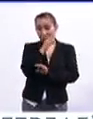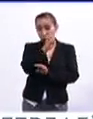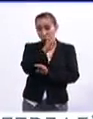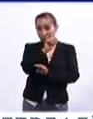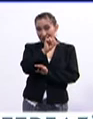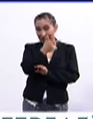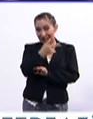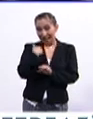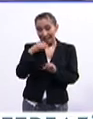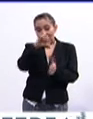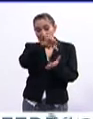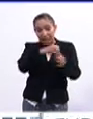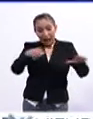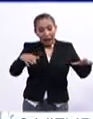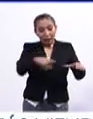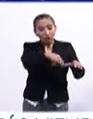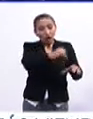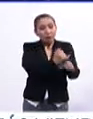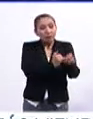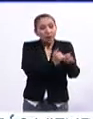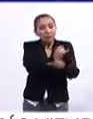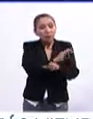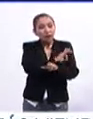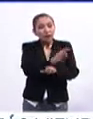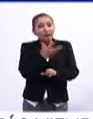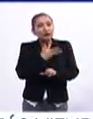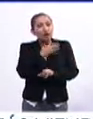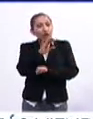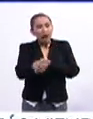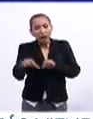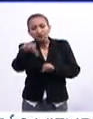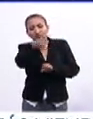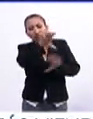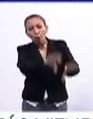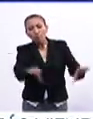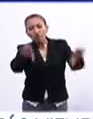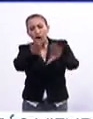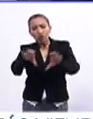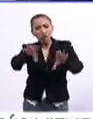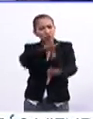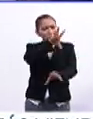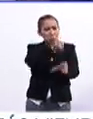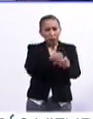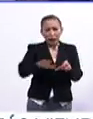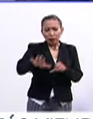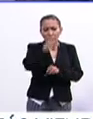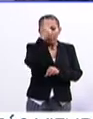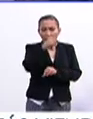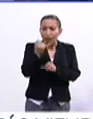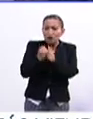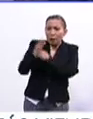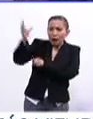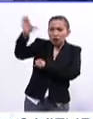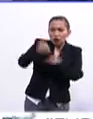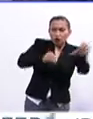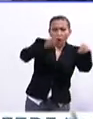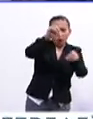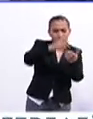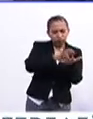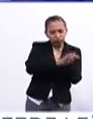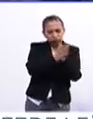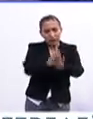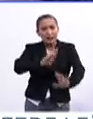un centro de investigación donde podamos contar con infraestructura necesaria para poder procesar la información de una